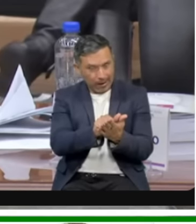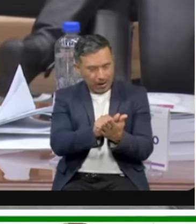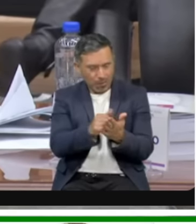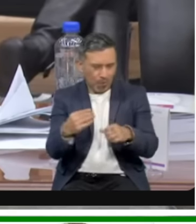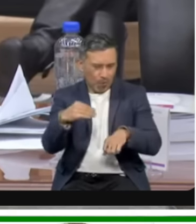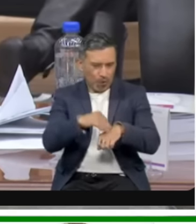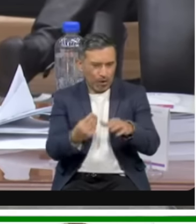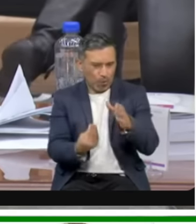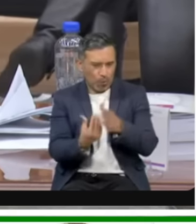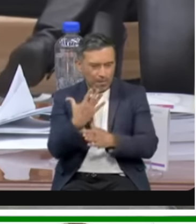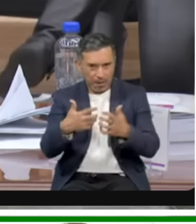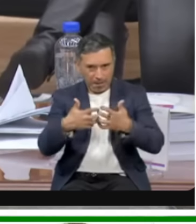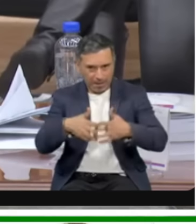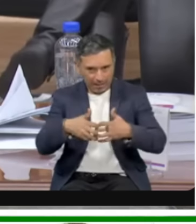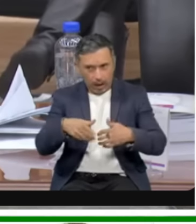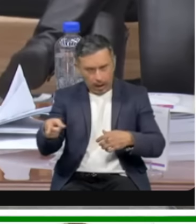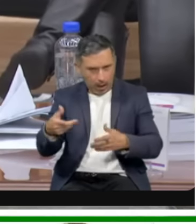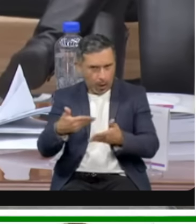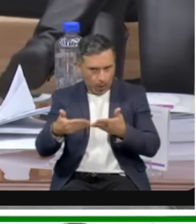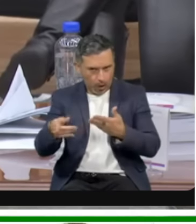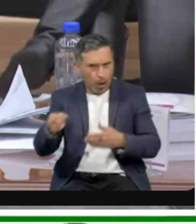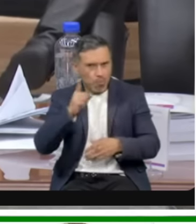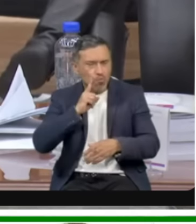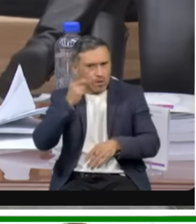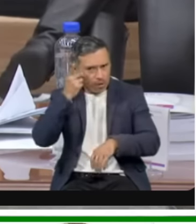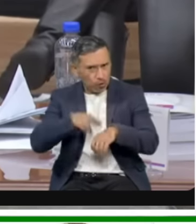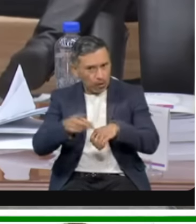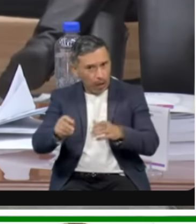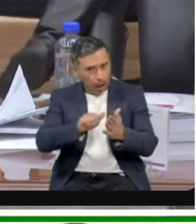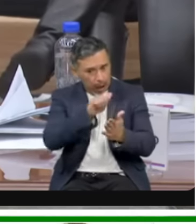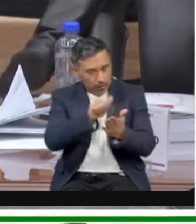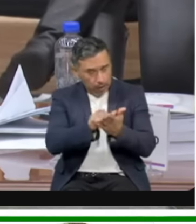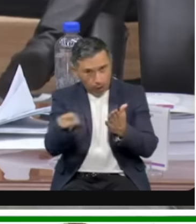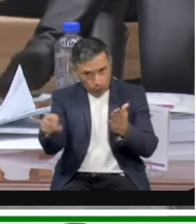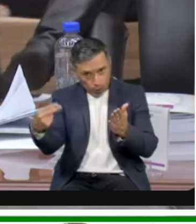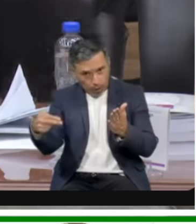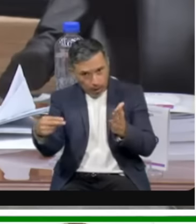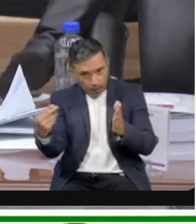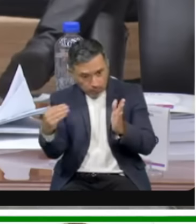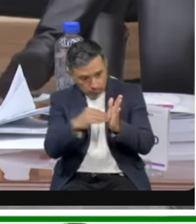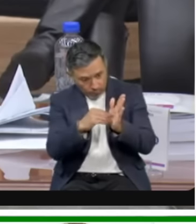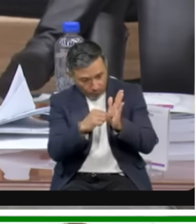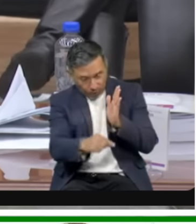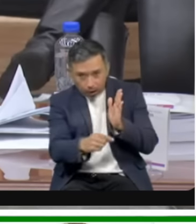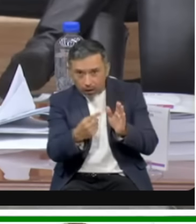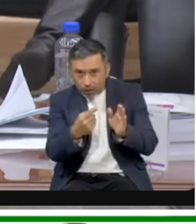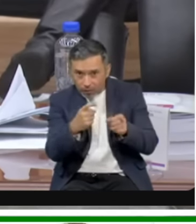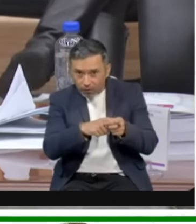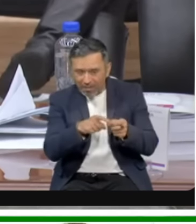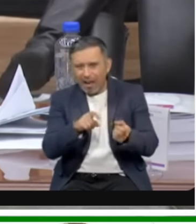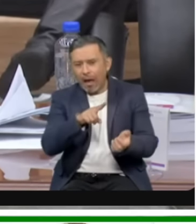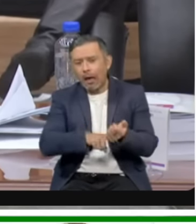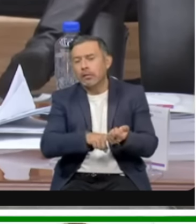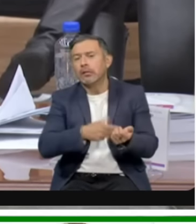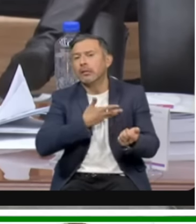de la cual ella es directora pues forma parte porque si es directora desde luego que tiene todo un equipo